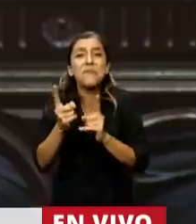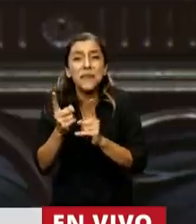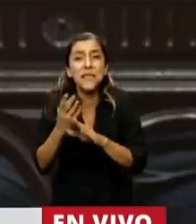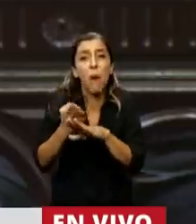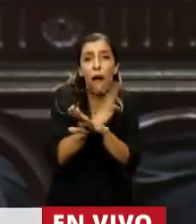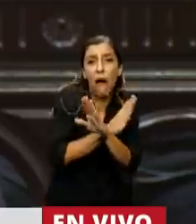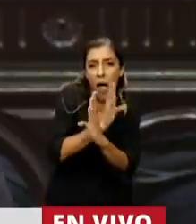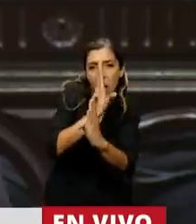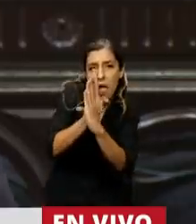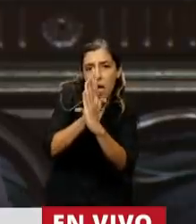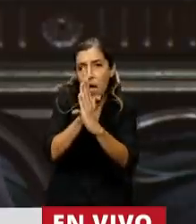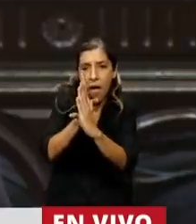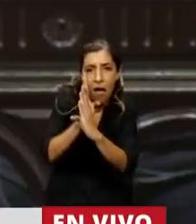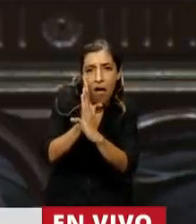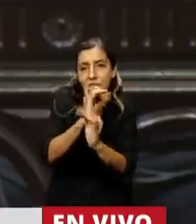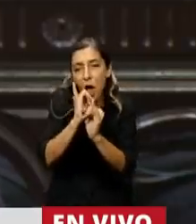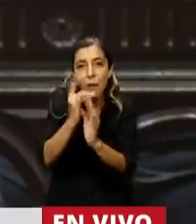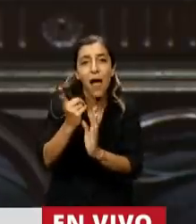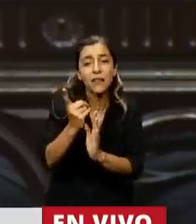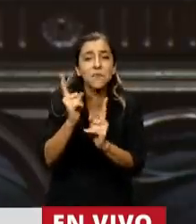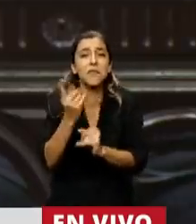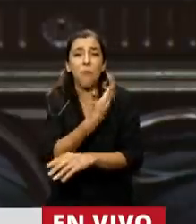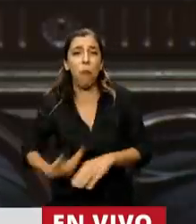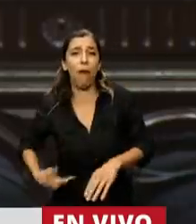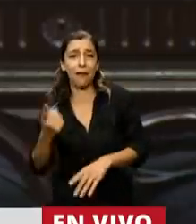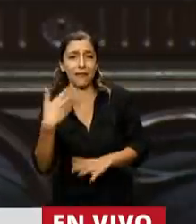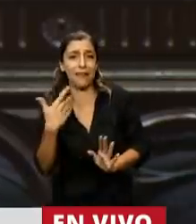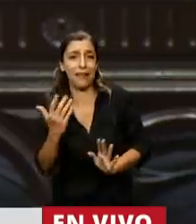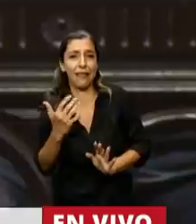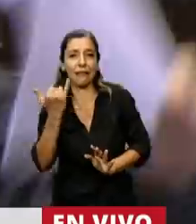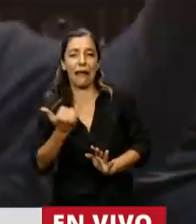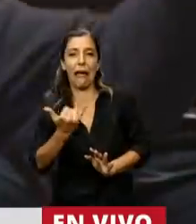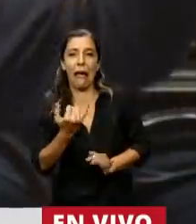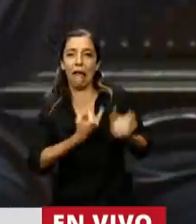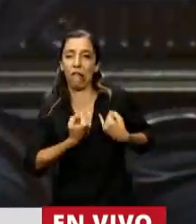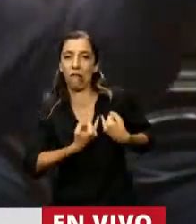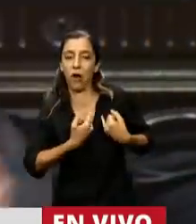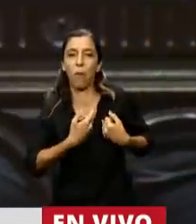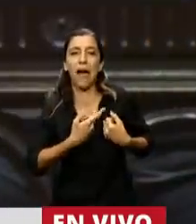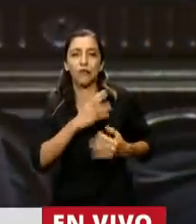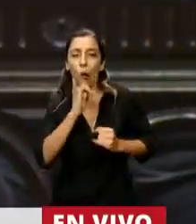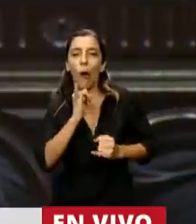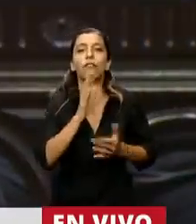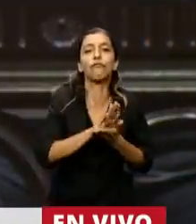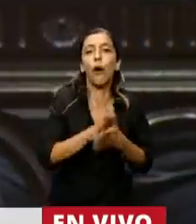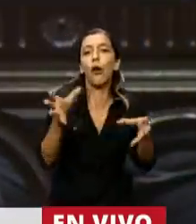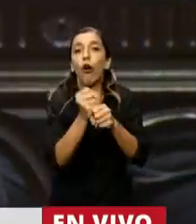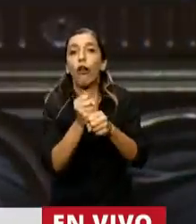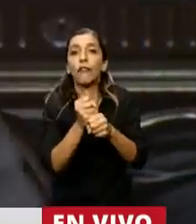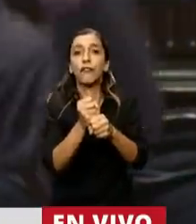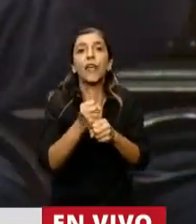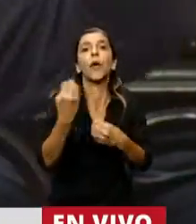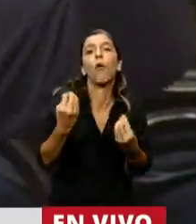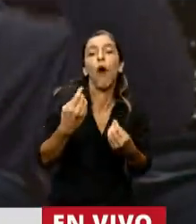con espionaje período que se llevó a la oficina del presidente donde le decían salen los colectivos de moreno óscar en los colectivos de